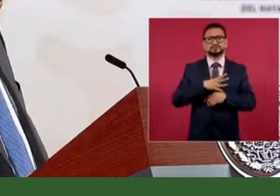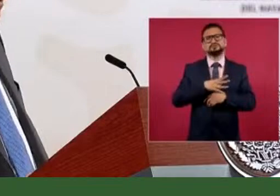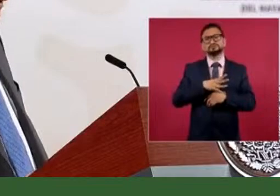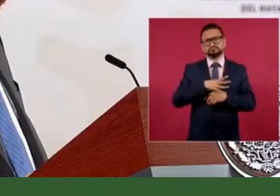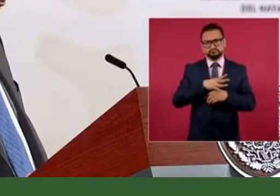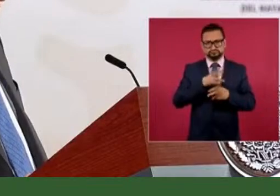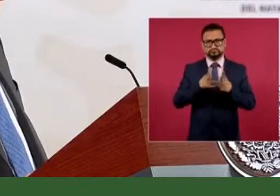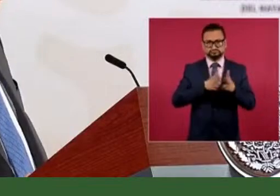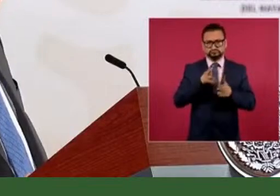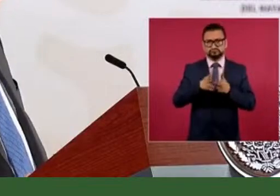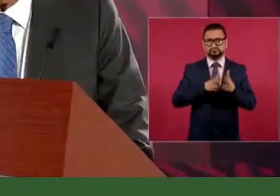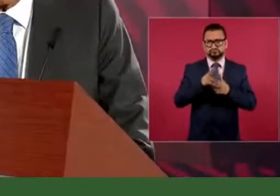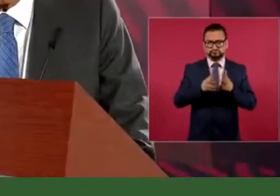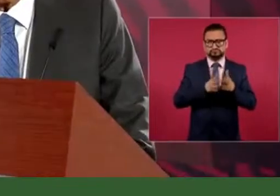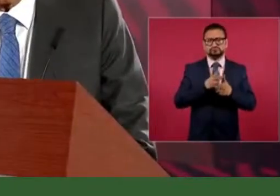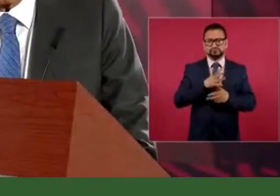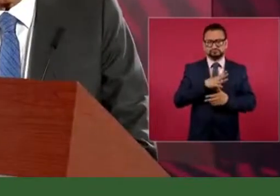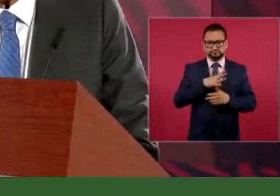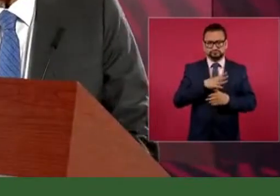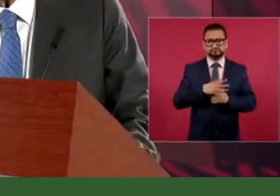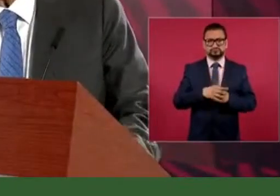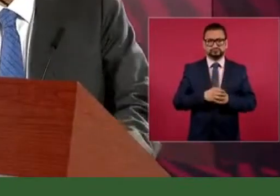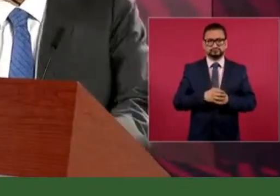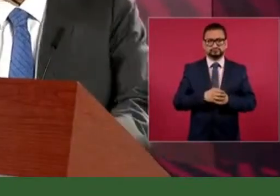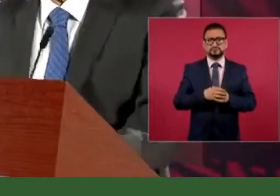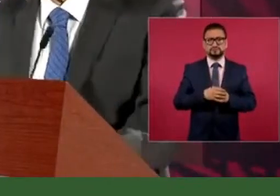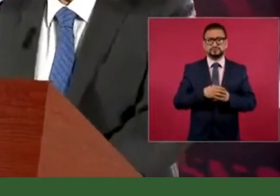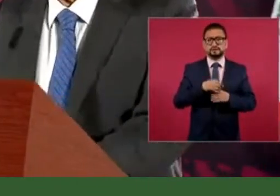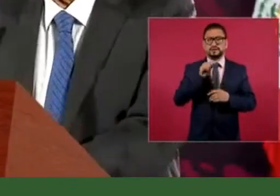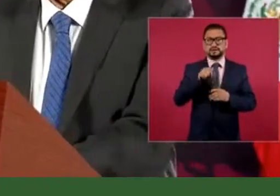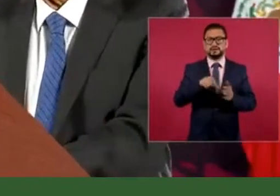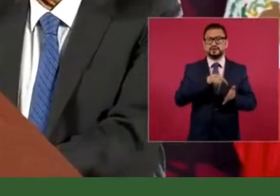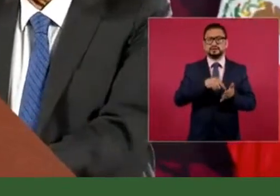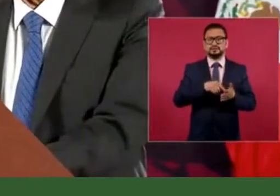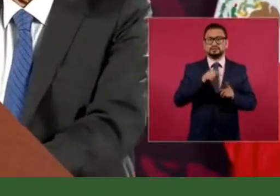corridas del tren. Se sube uno en Palenque